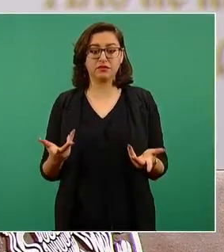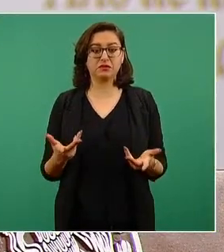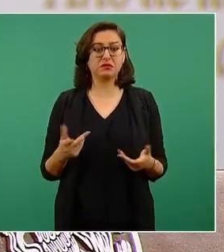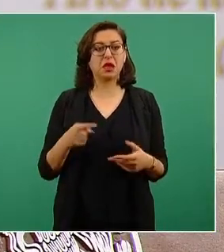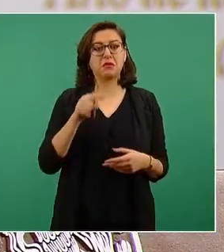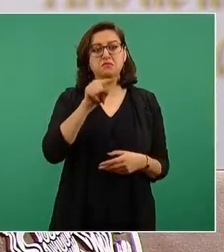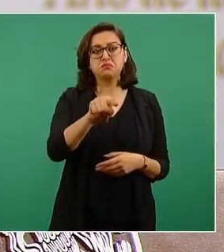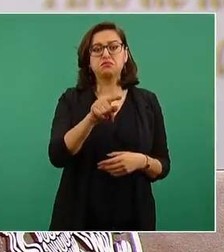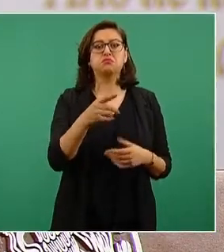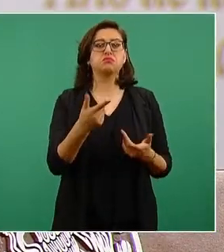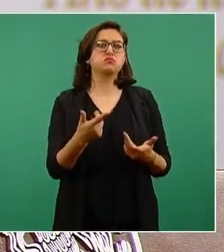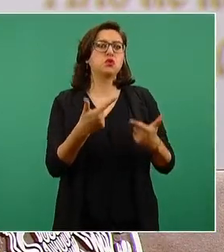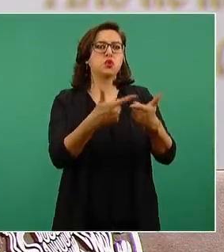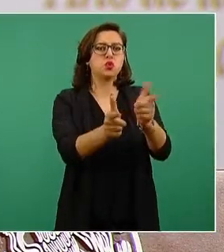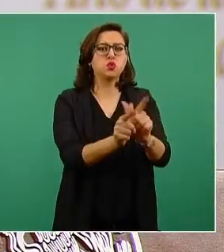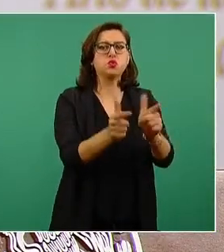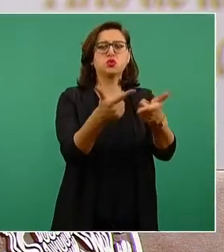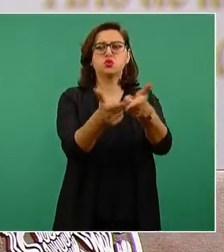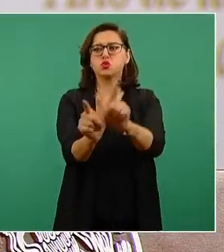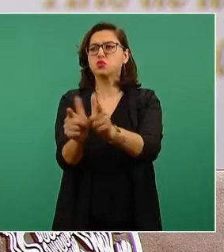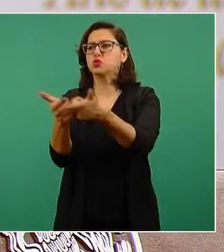movimientos,